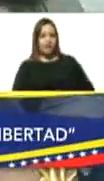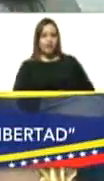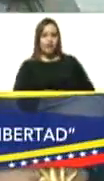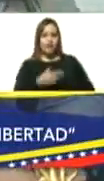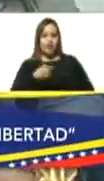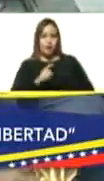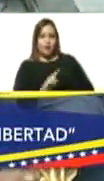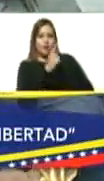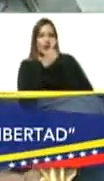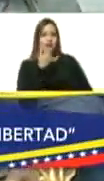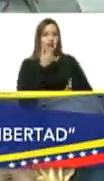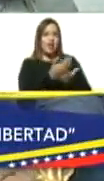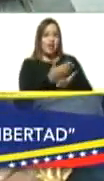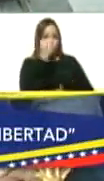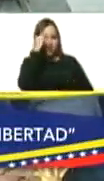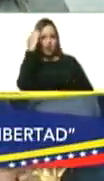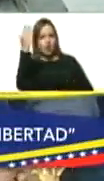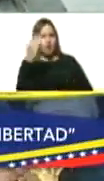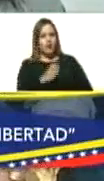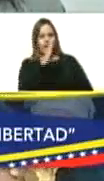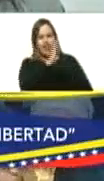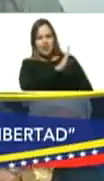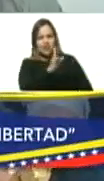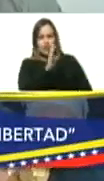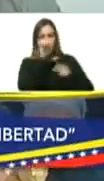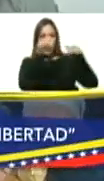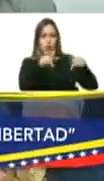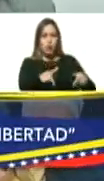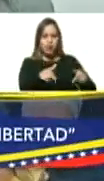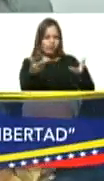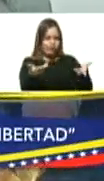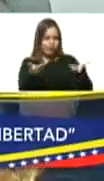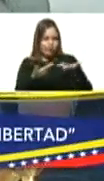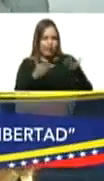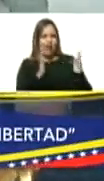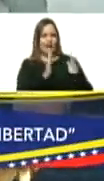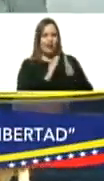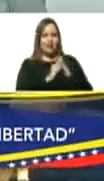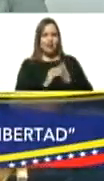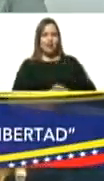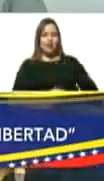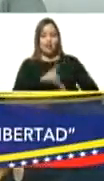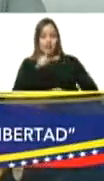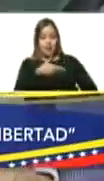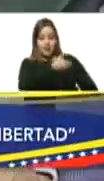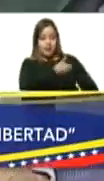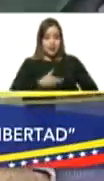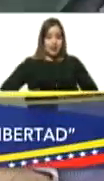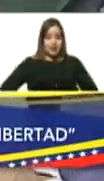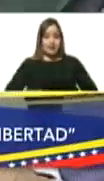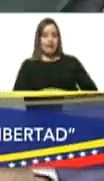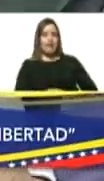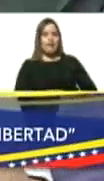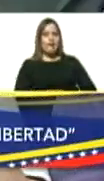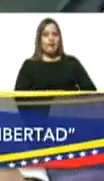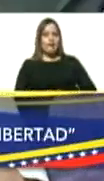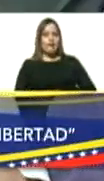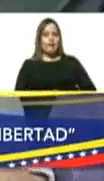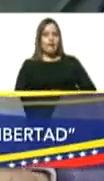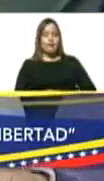Primeramente, bueno, gracias a Dios por la bendición hoy recibida y a nuestro presidente.